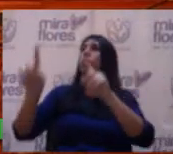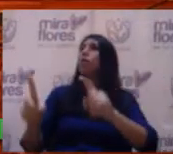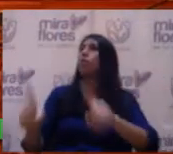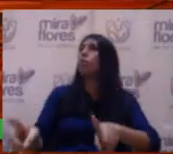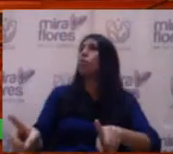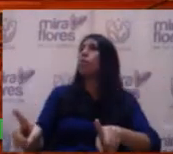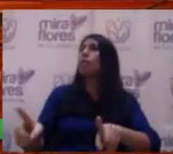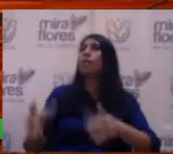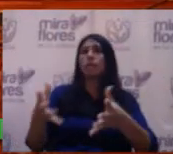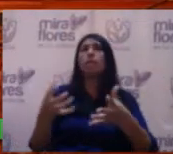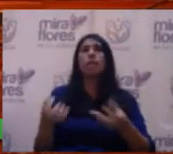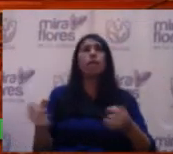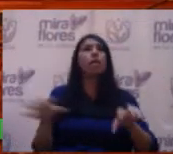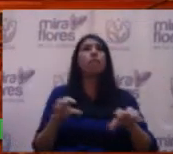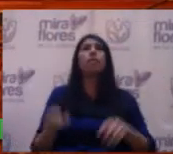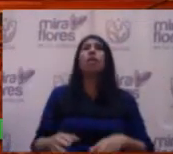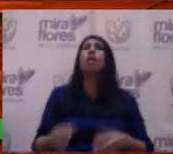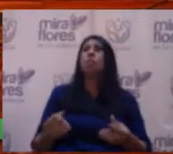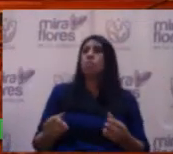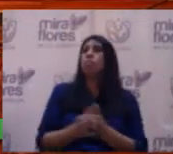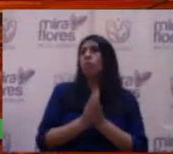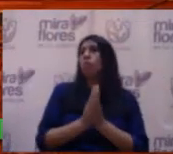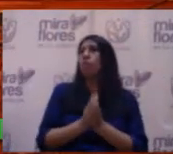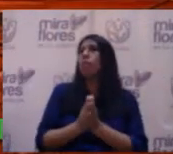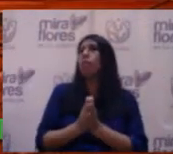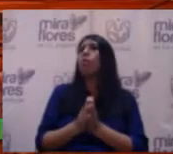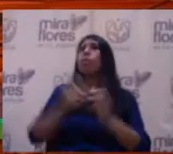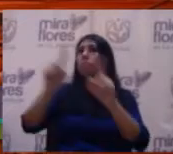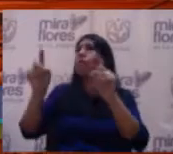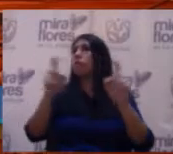adicional, por favor, sírvanse a formularla en estos momentos